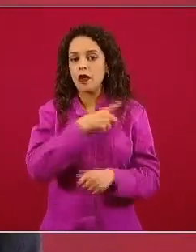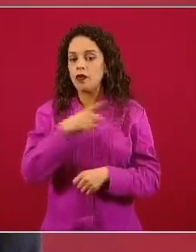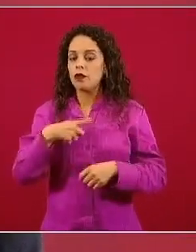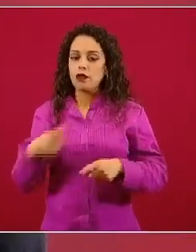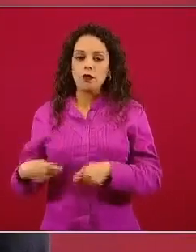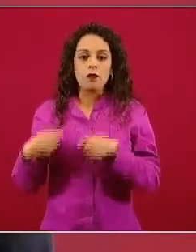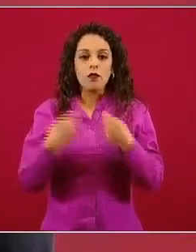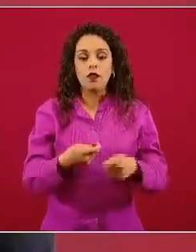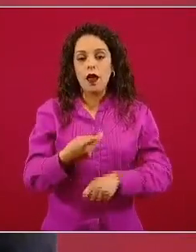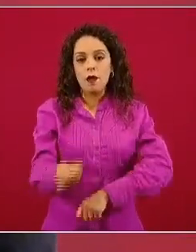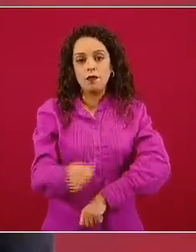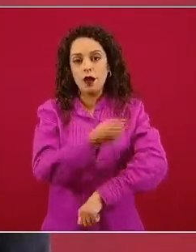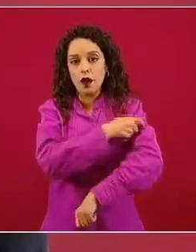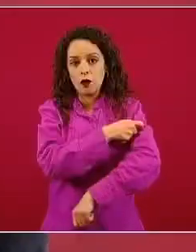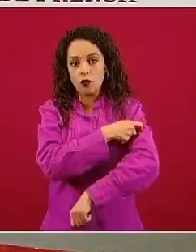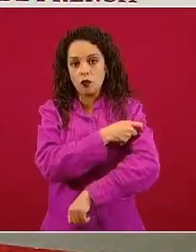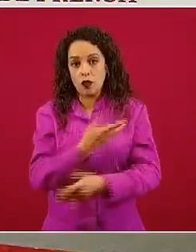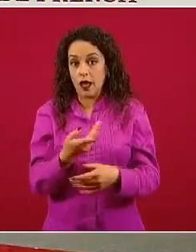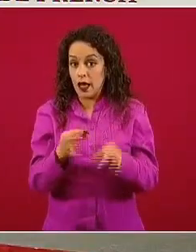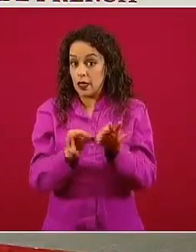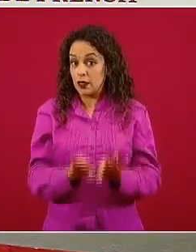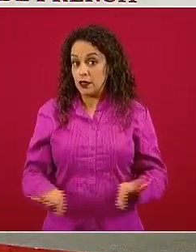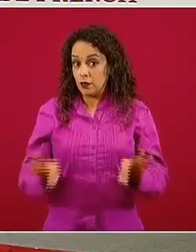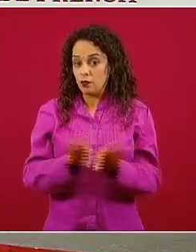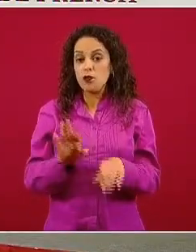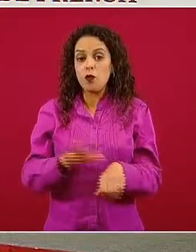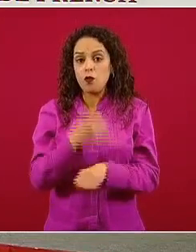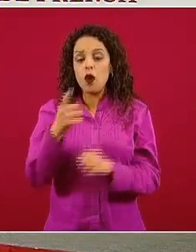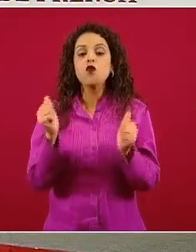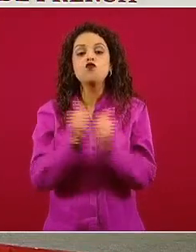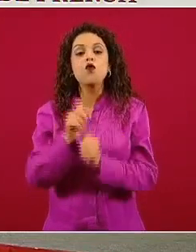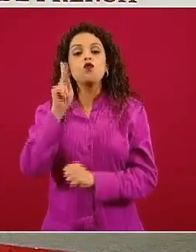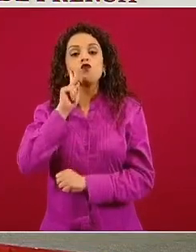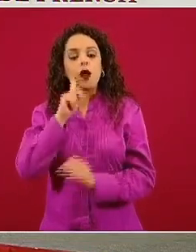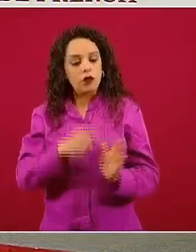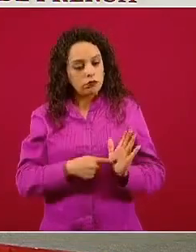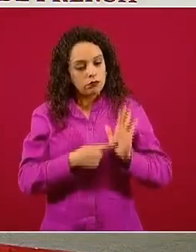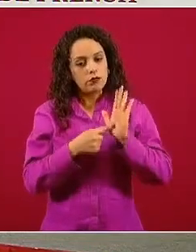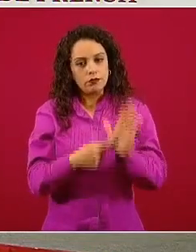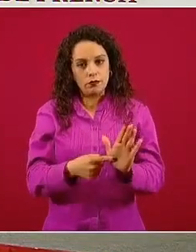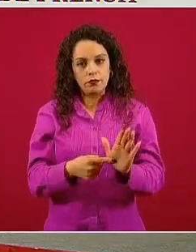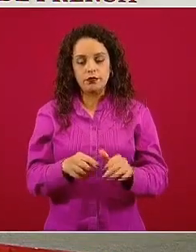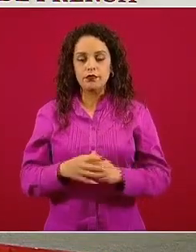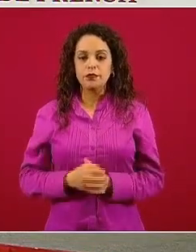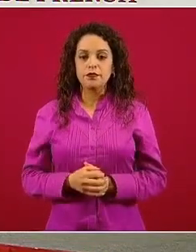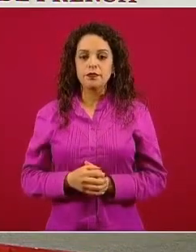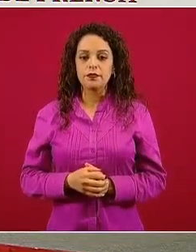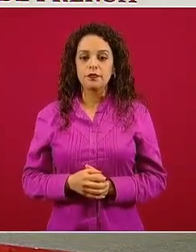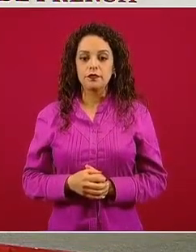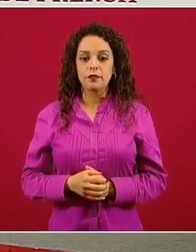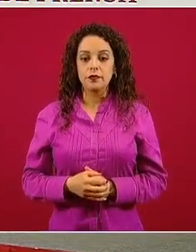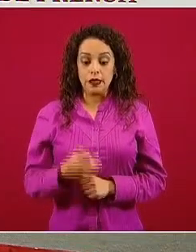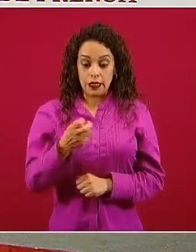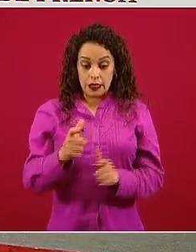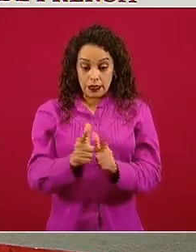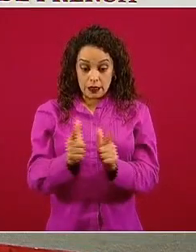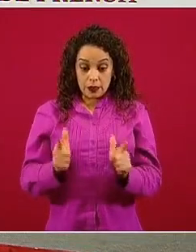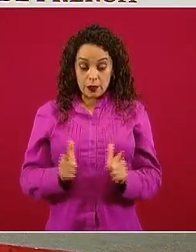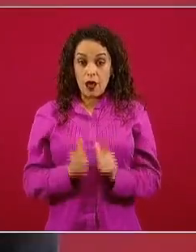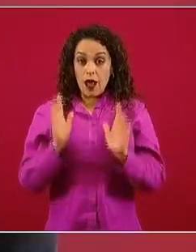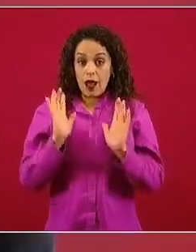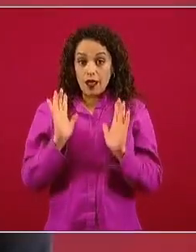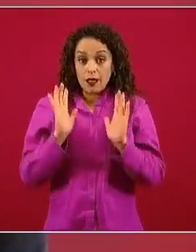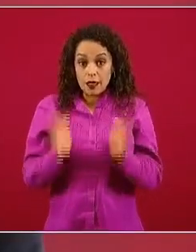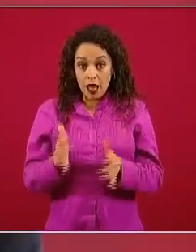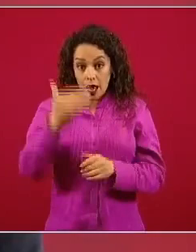la vacuna, la importancia y el sustento de por qué llevar a cabo esta actividad. Cuando estos grupos se definan, entonces a